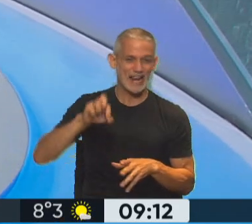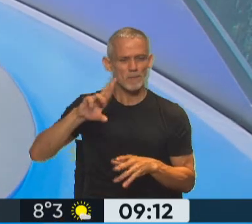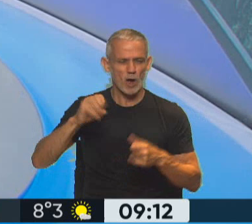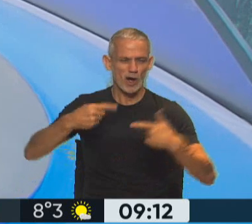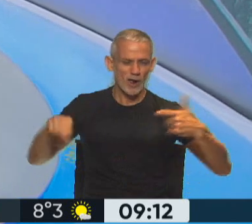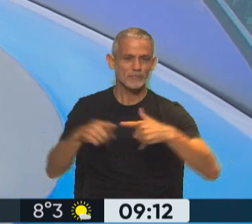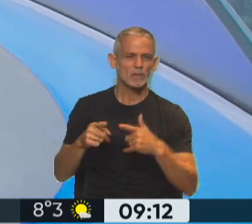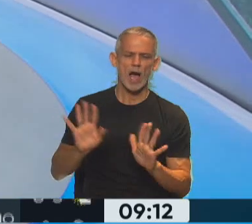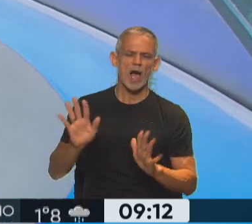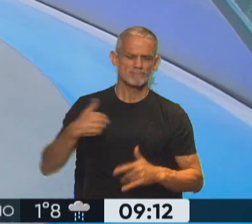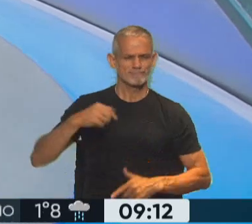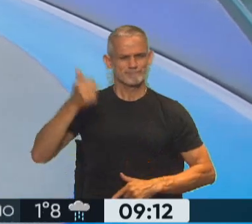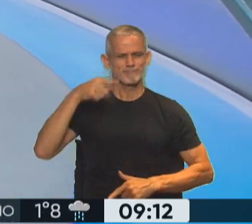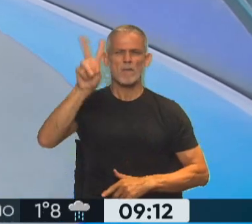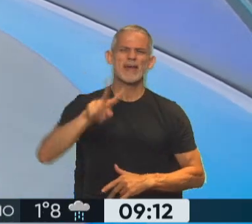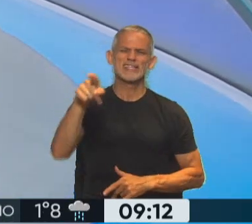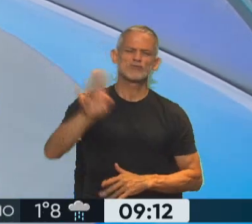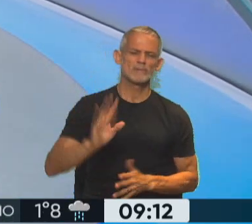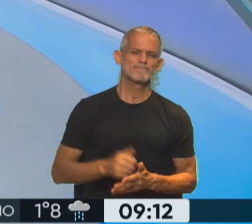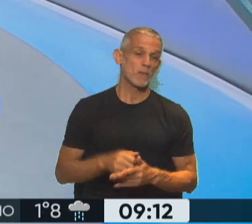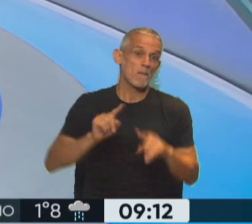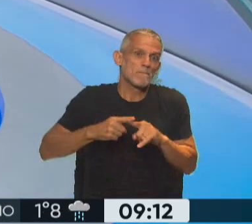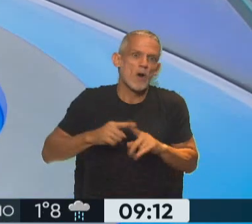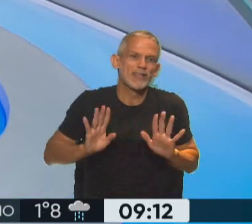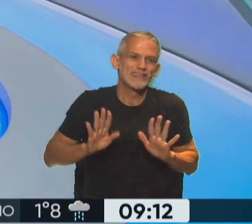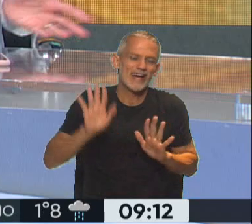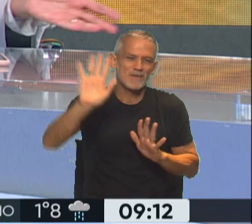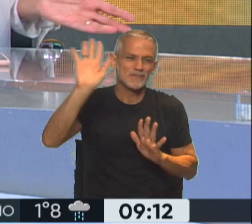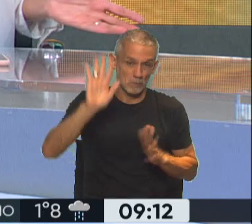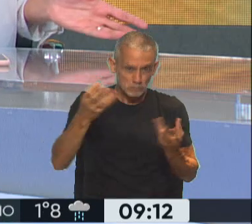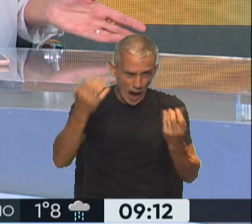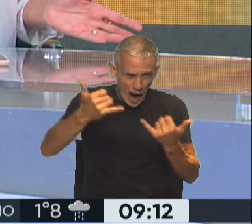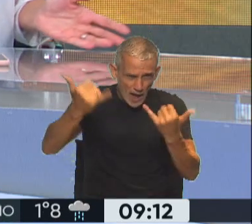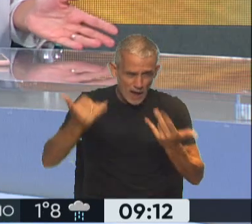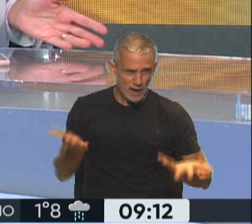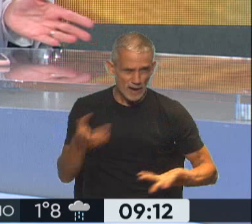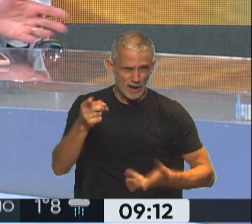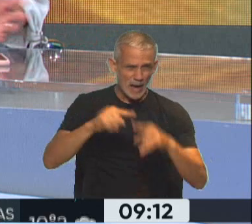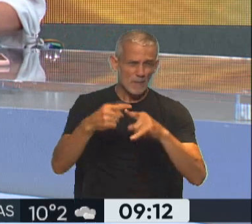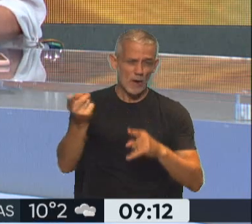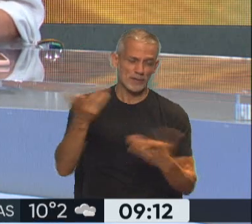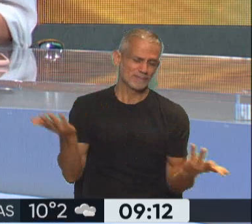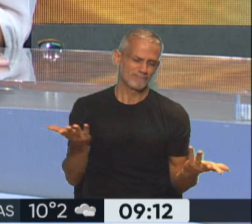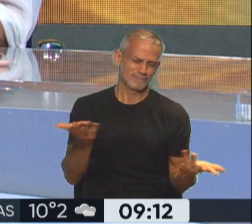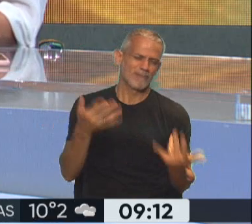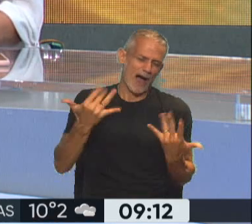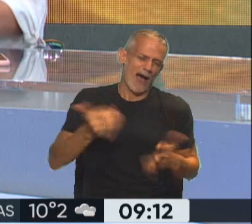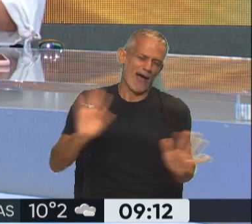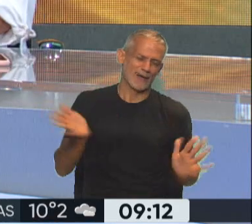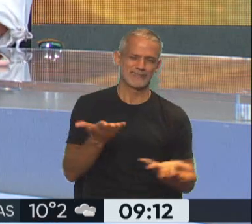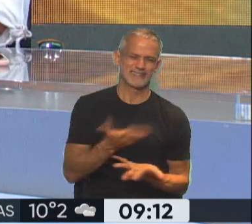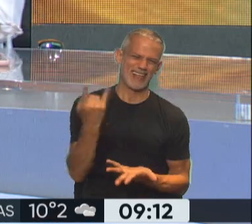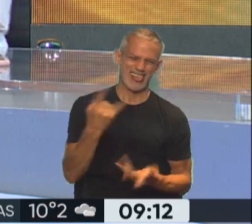hacen de esa diáspora venezolana por una situación política que nadie la niega sería muy ingenuo de nuestra parte de hipócrita hacerlo y una